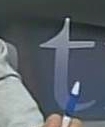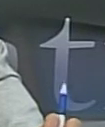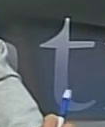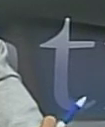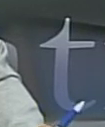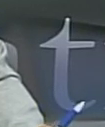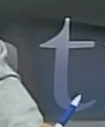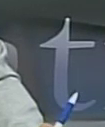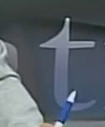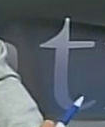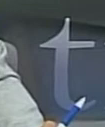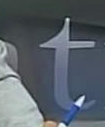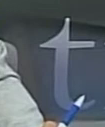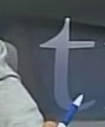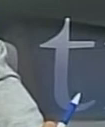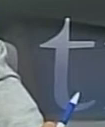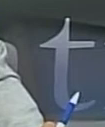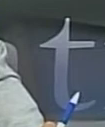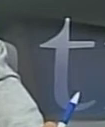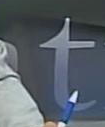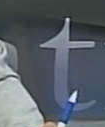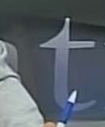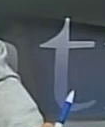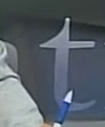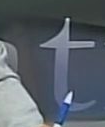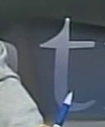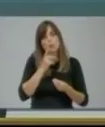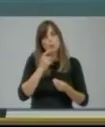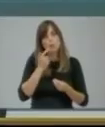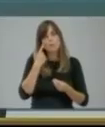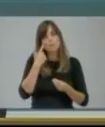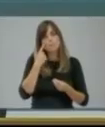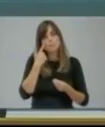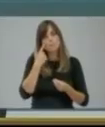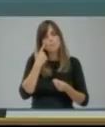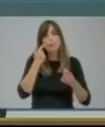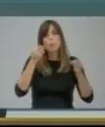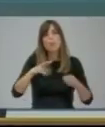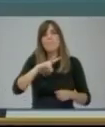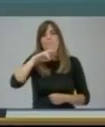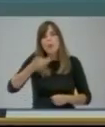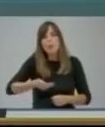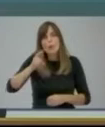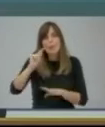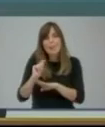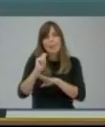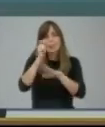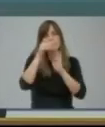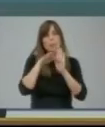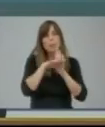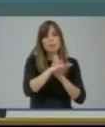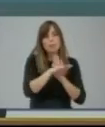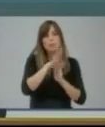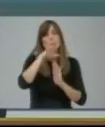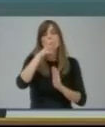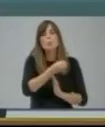medir la calidad de la institución por la cantidad de personas que acuden el éxito de la win en cuanto al número